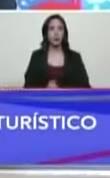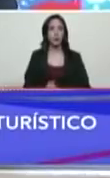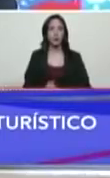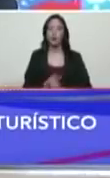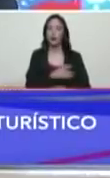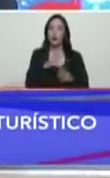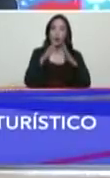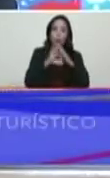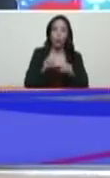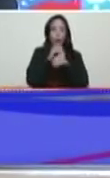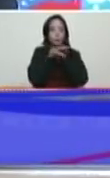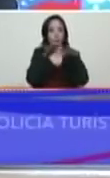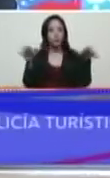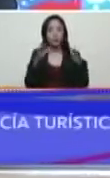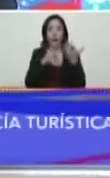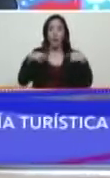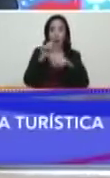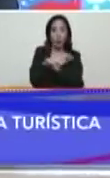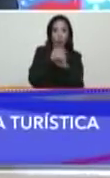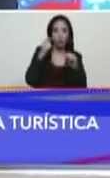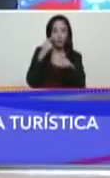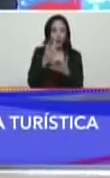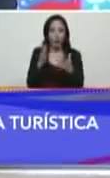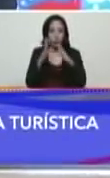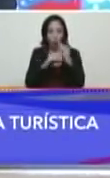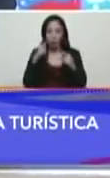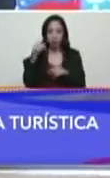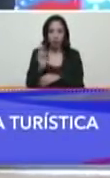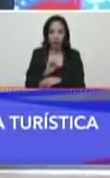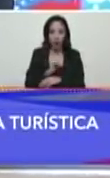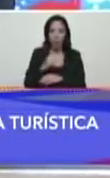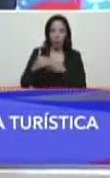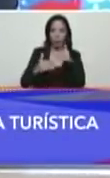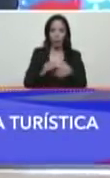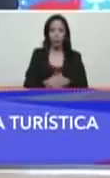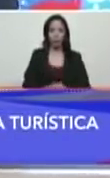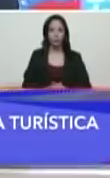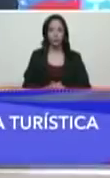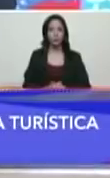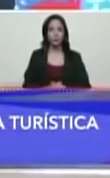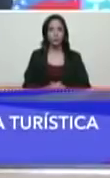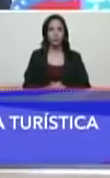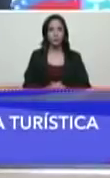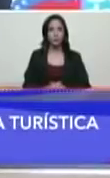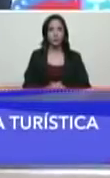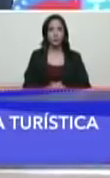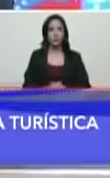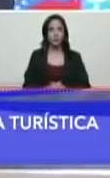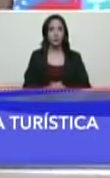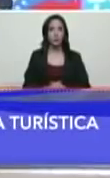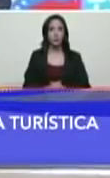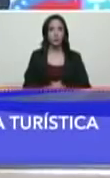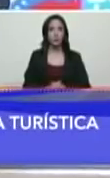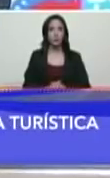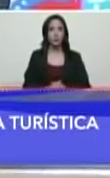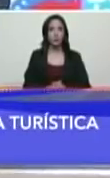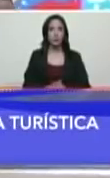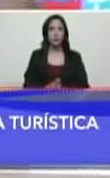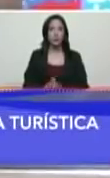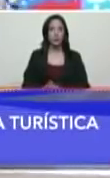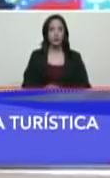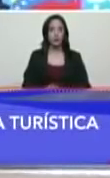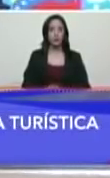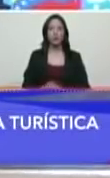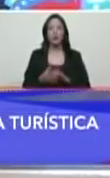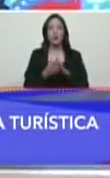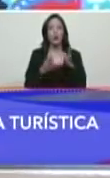crean de la noche a la mañana, de un día para otro. Son un conjunto de condiciones que van acumulándose y creando la